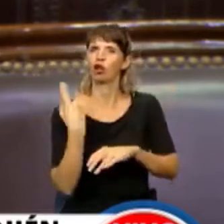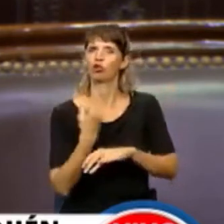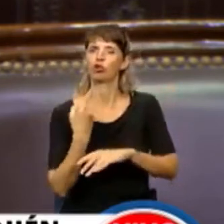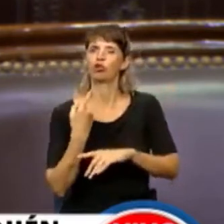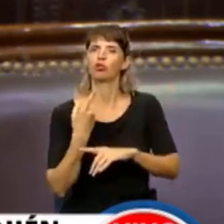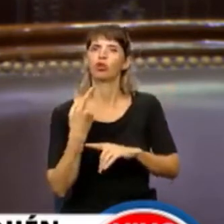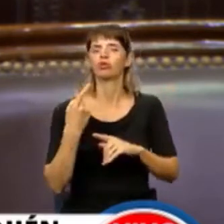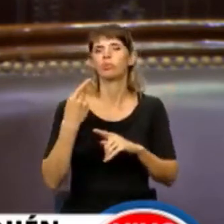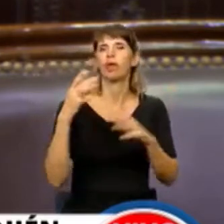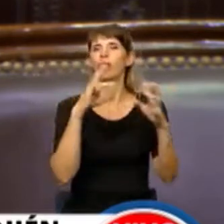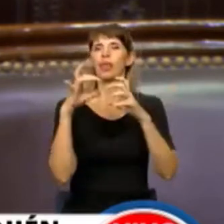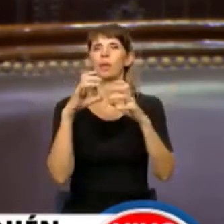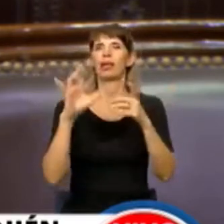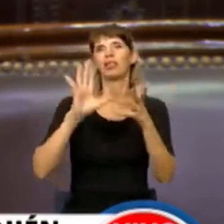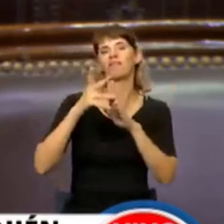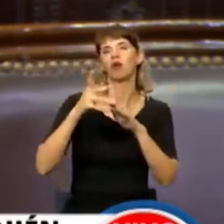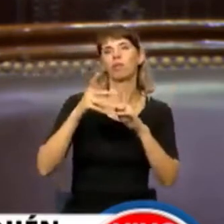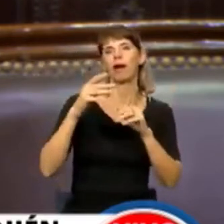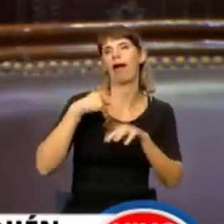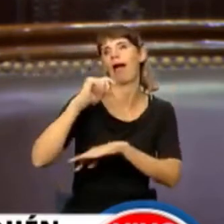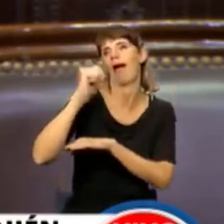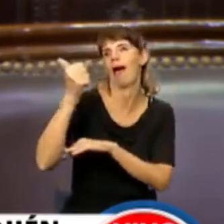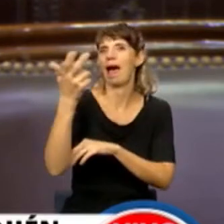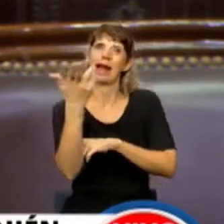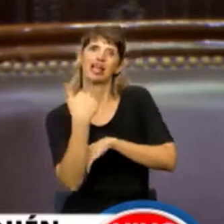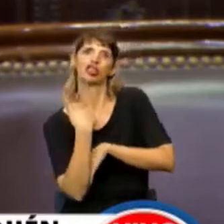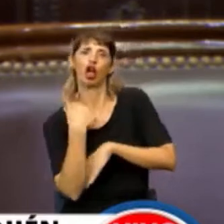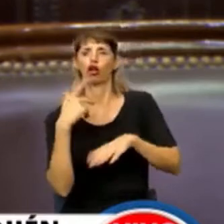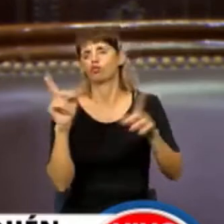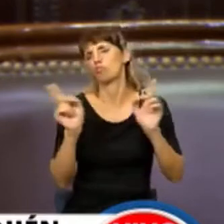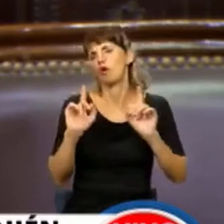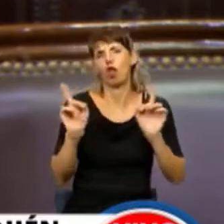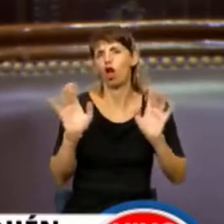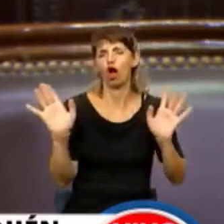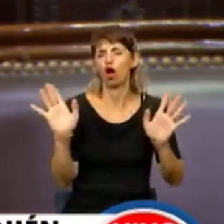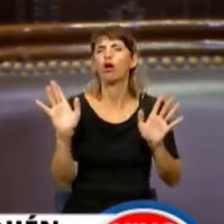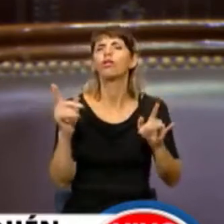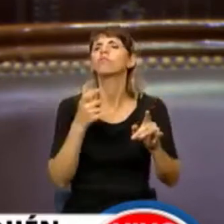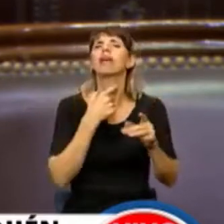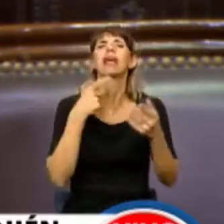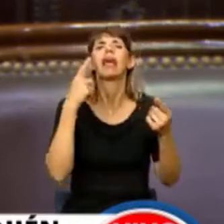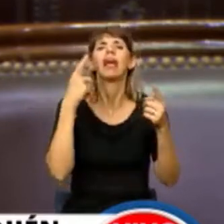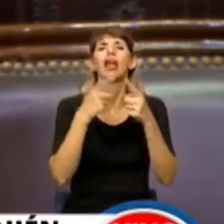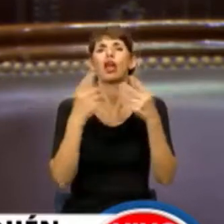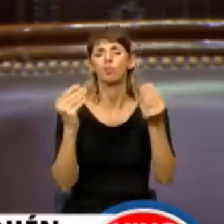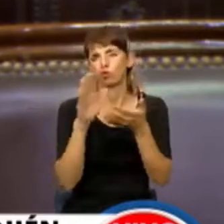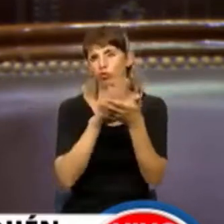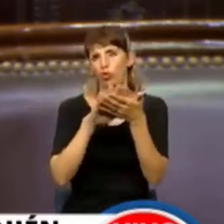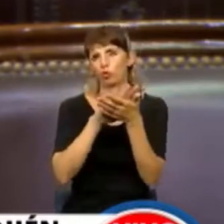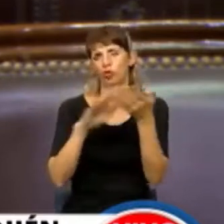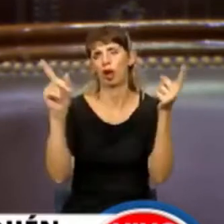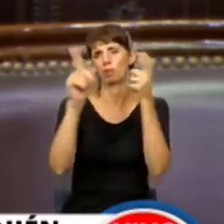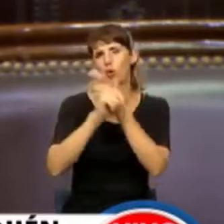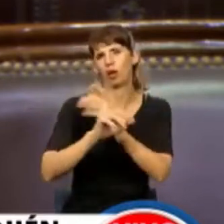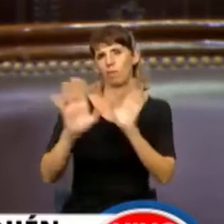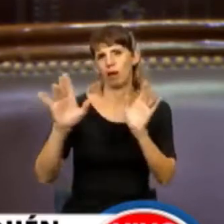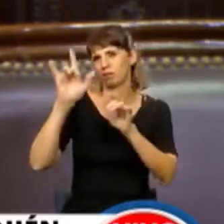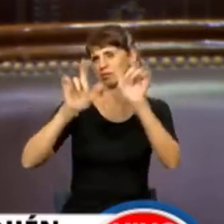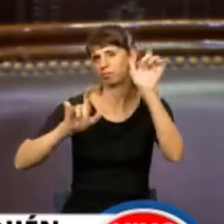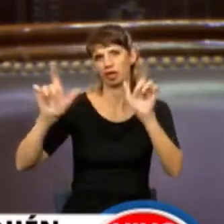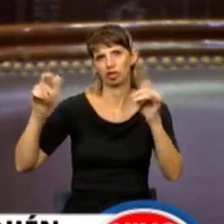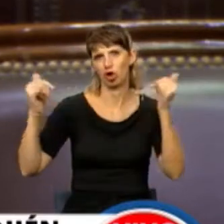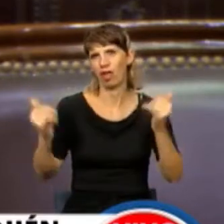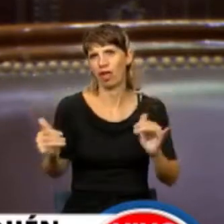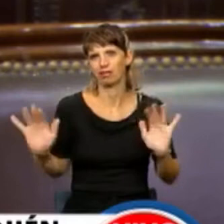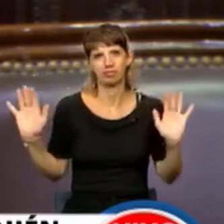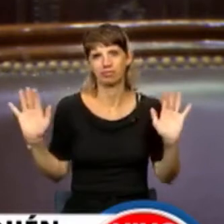debates, y nunca en la provincia lo hacemos de esta manera. No queremos ganar debates, sí queremos solucionar los problemas de la gente. Los debates, en todo